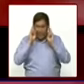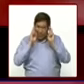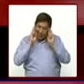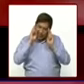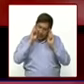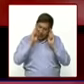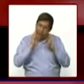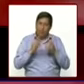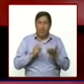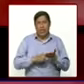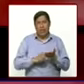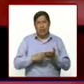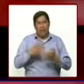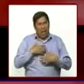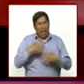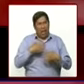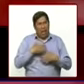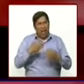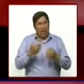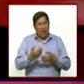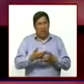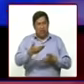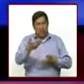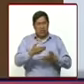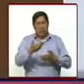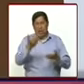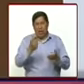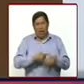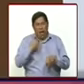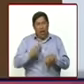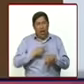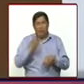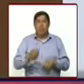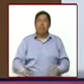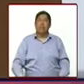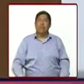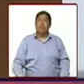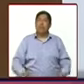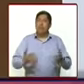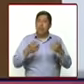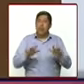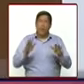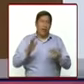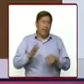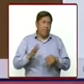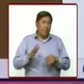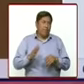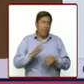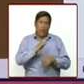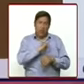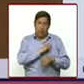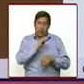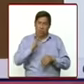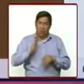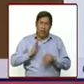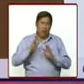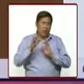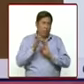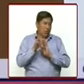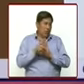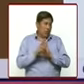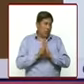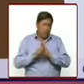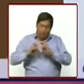esta presentación de amparos constitucionales. Ya se tienen en el Tribunal Constitucional en grado